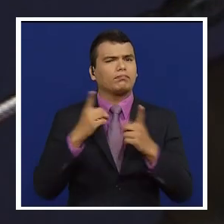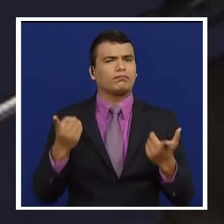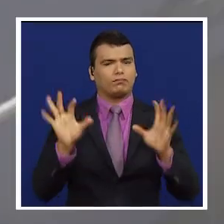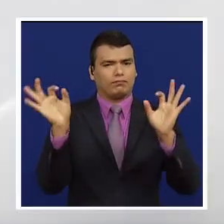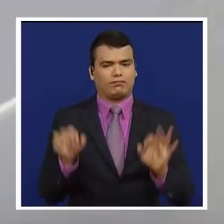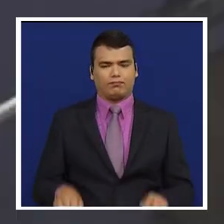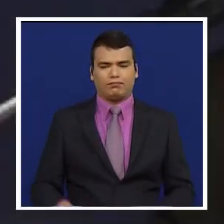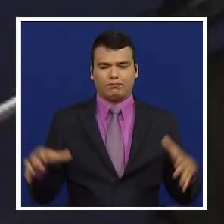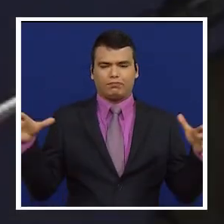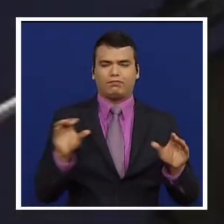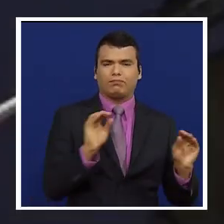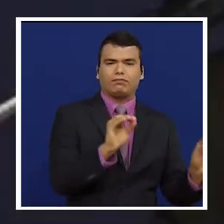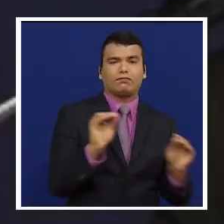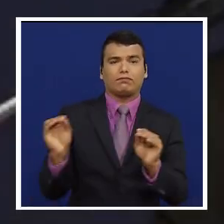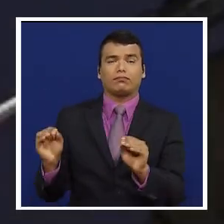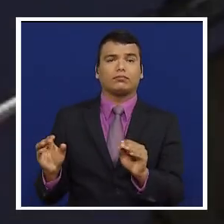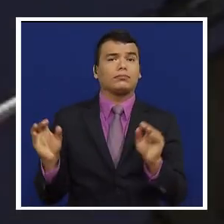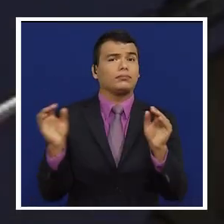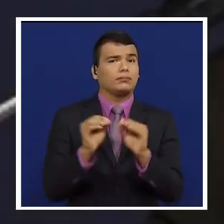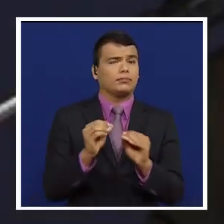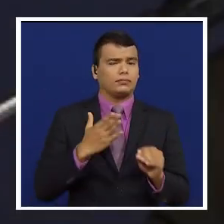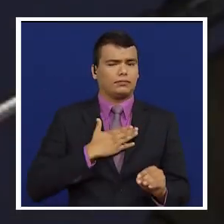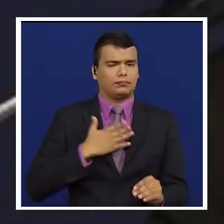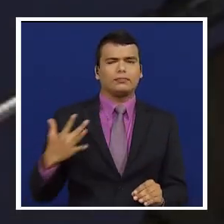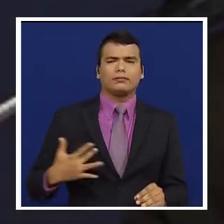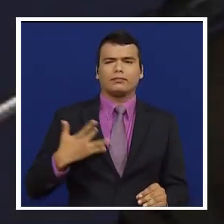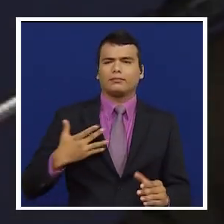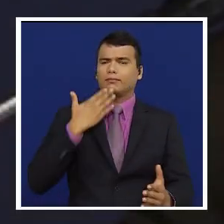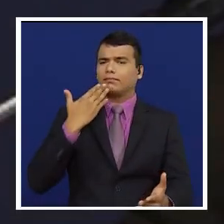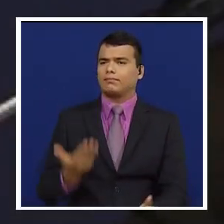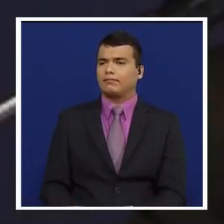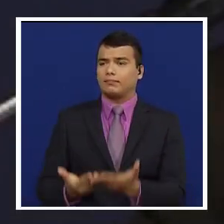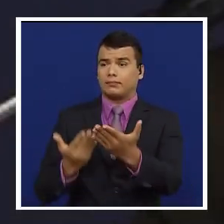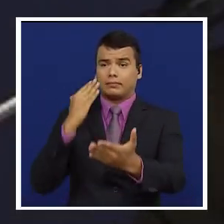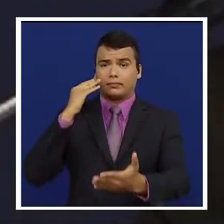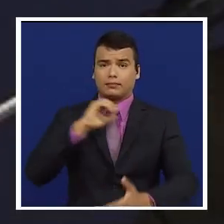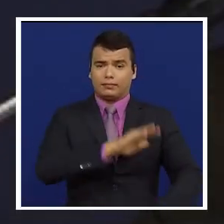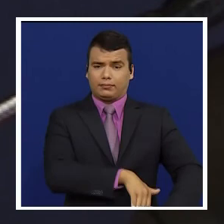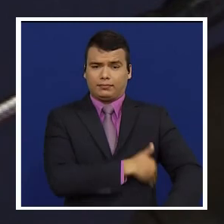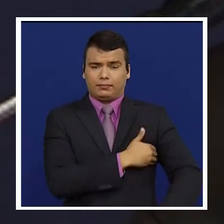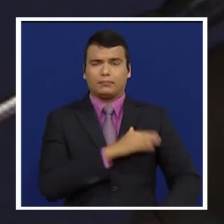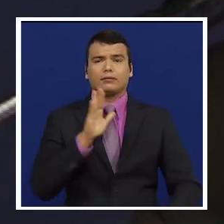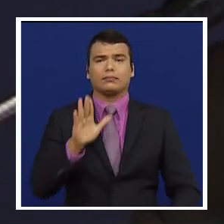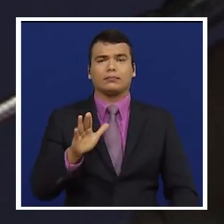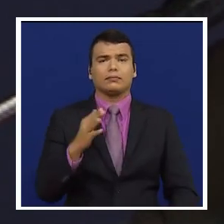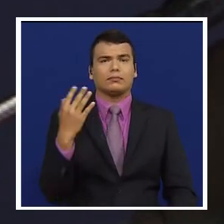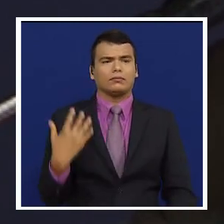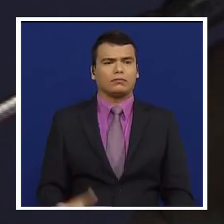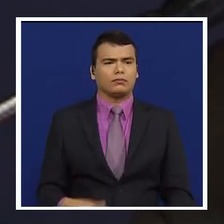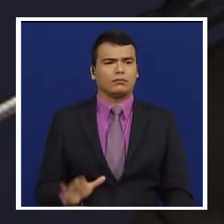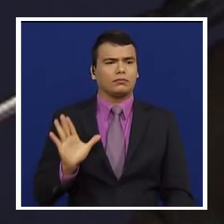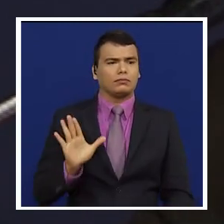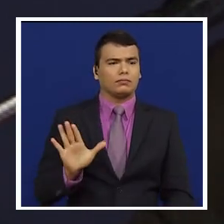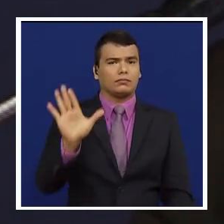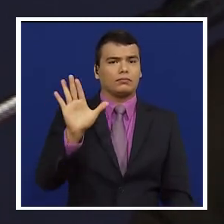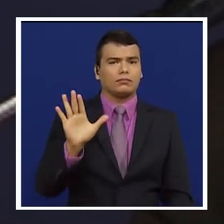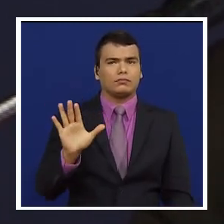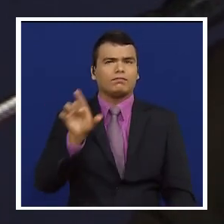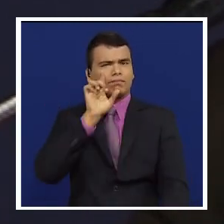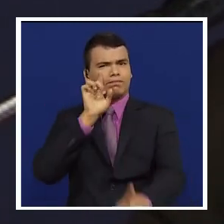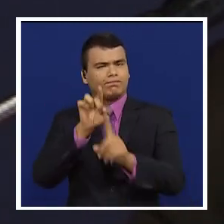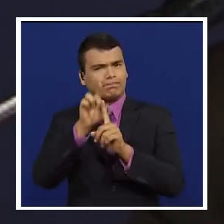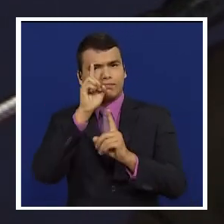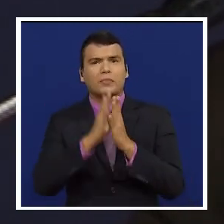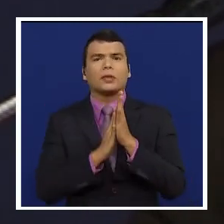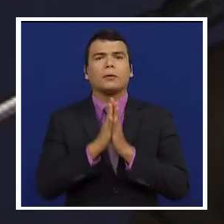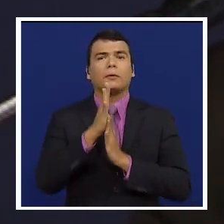esta escuela. Quiero agradecer también a la ministra por su visión